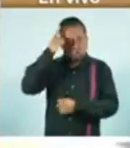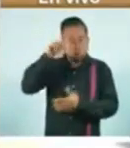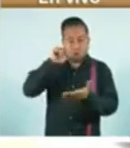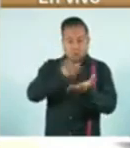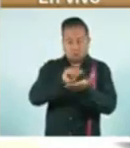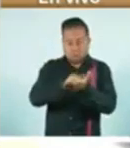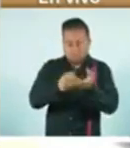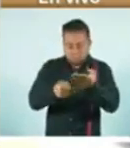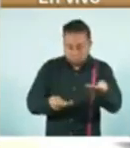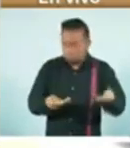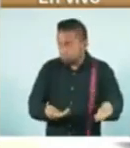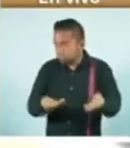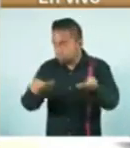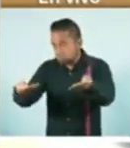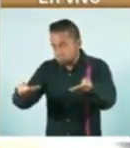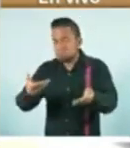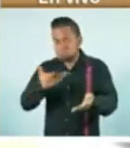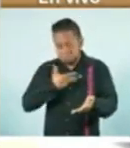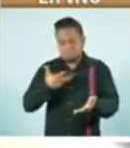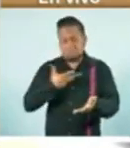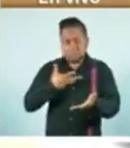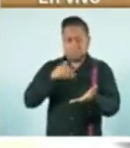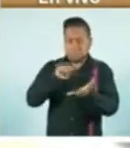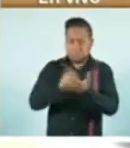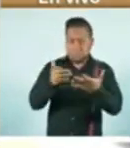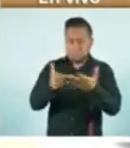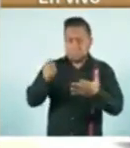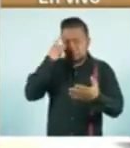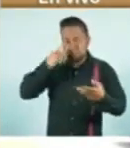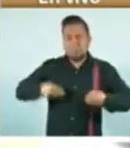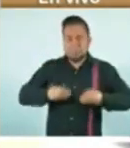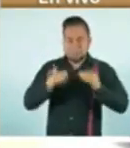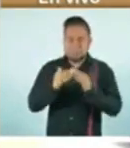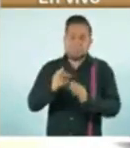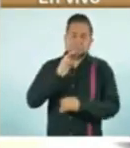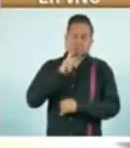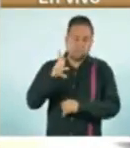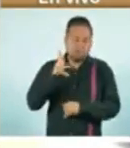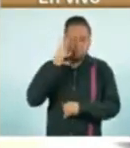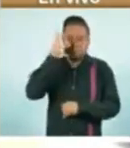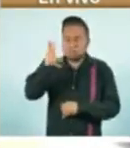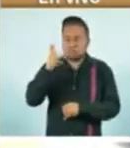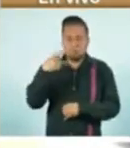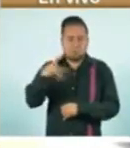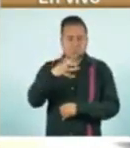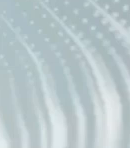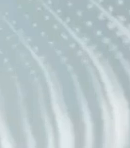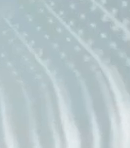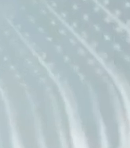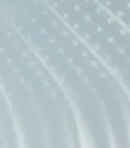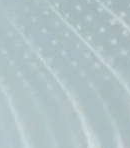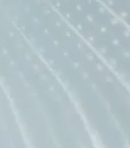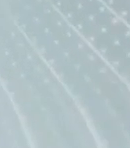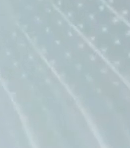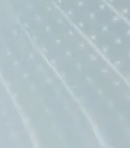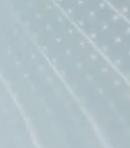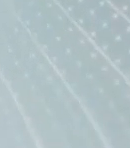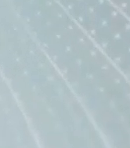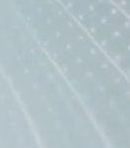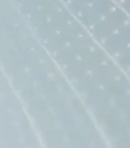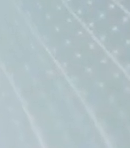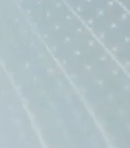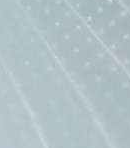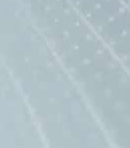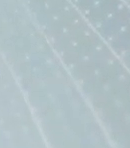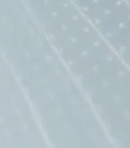la tierra que merecen para vivir y que tengan un mejor destino sus hijos e hijas. Editorial